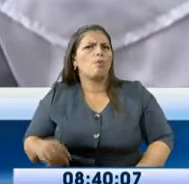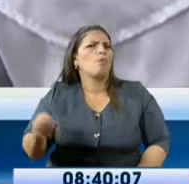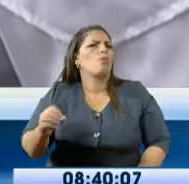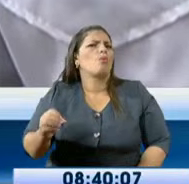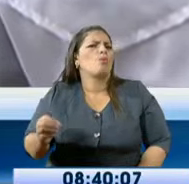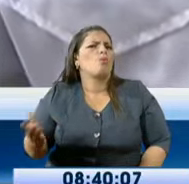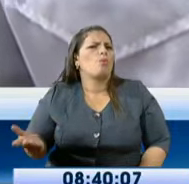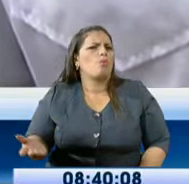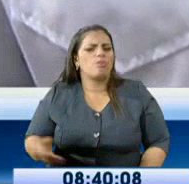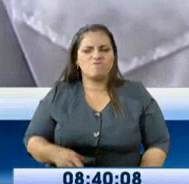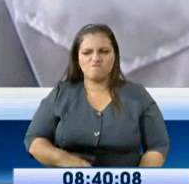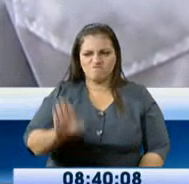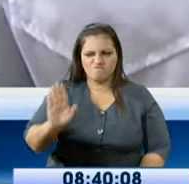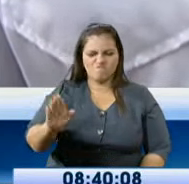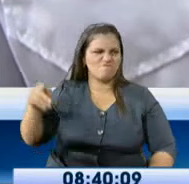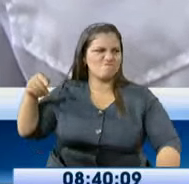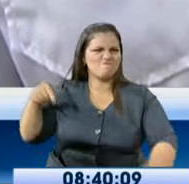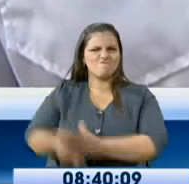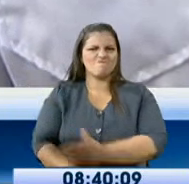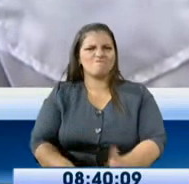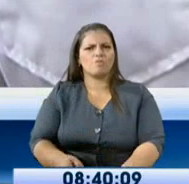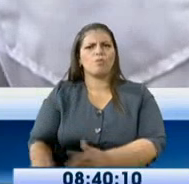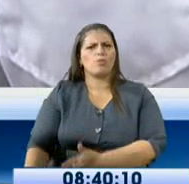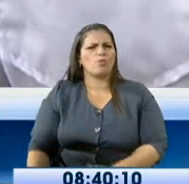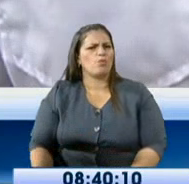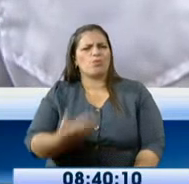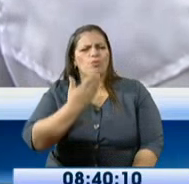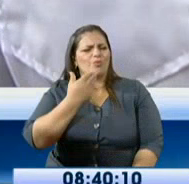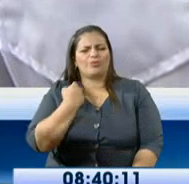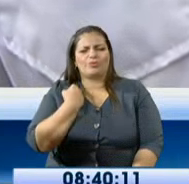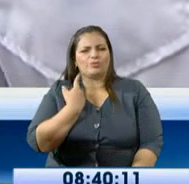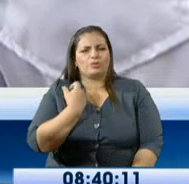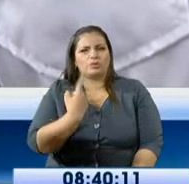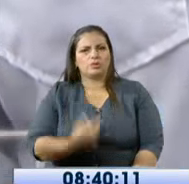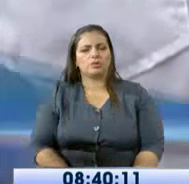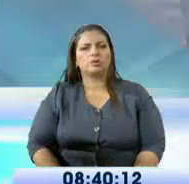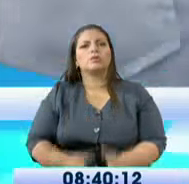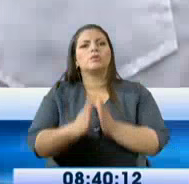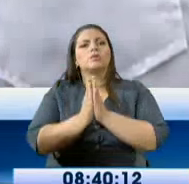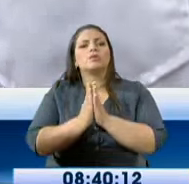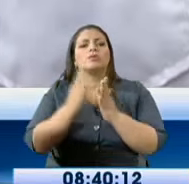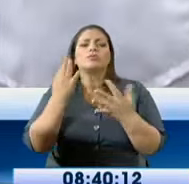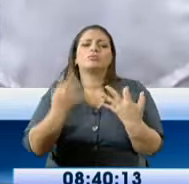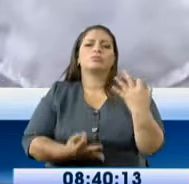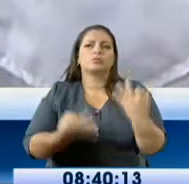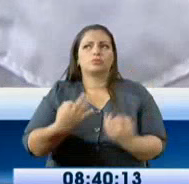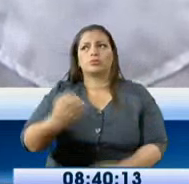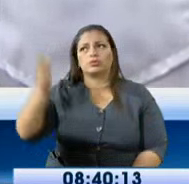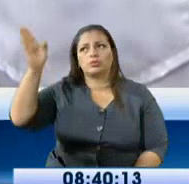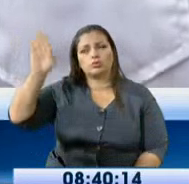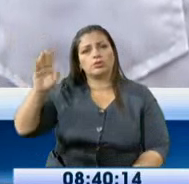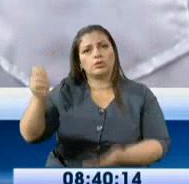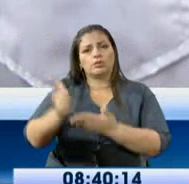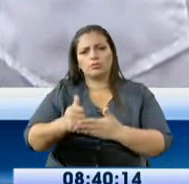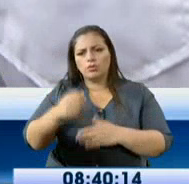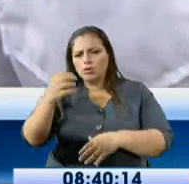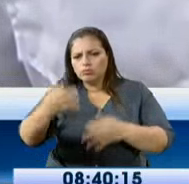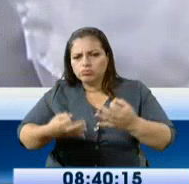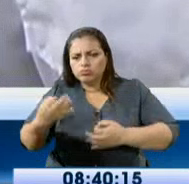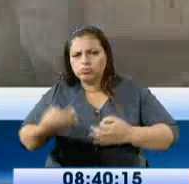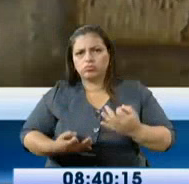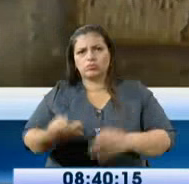que espero que por medio de la justicia y que Dios aclare todo esto, que ponga en pie, porque con Dios no hay